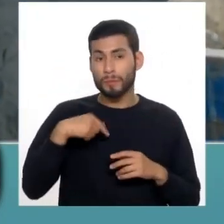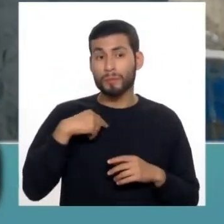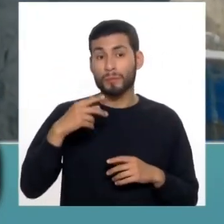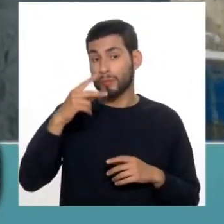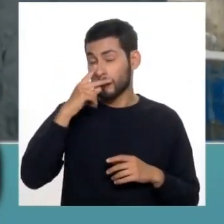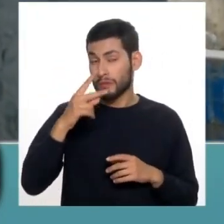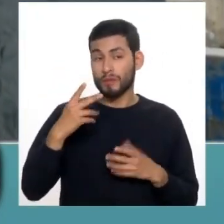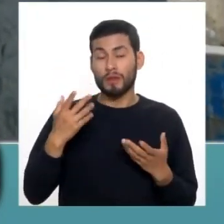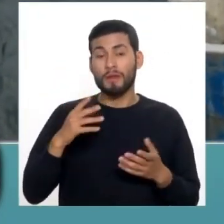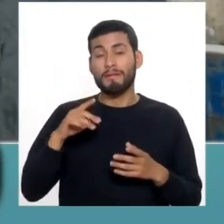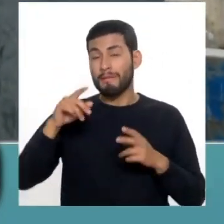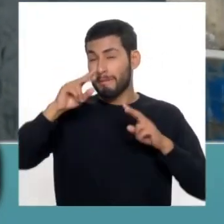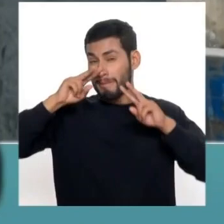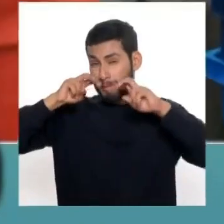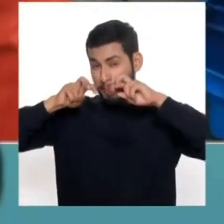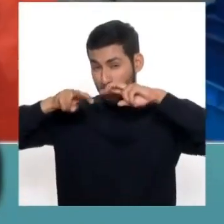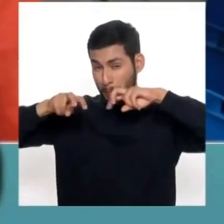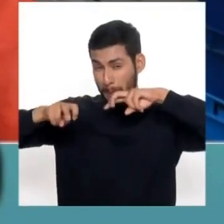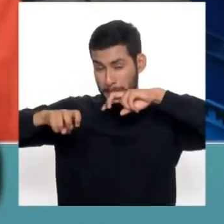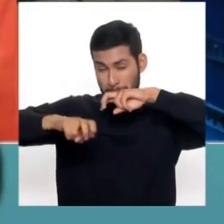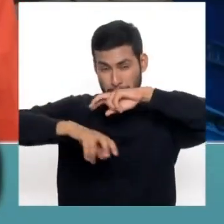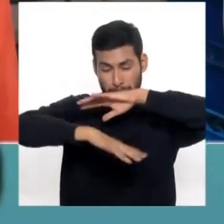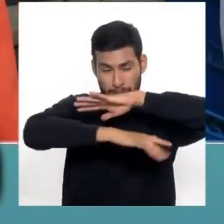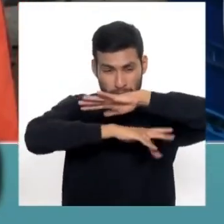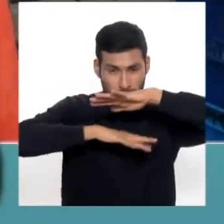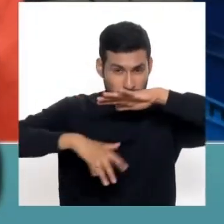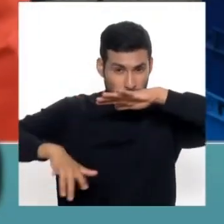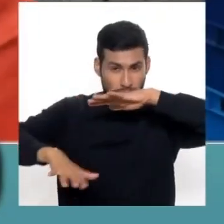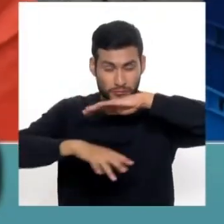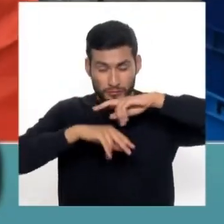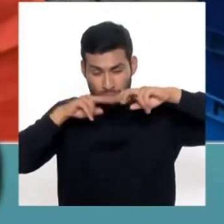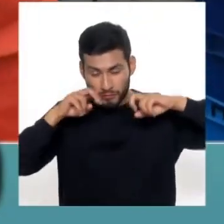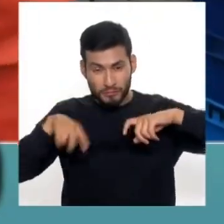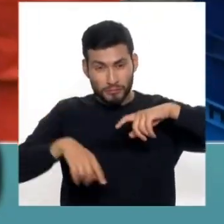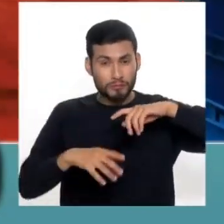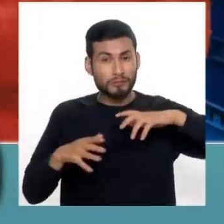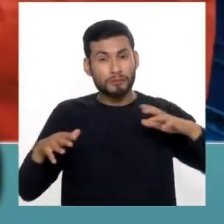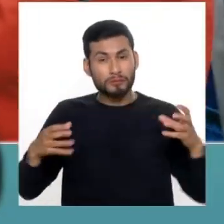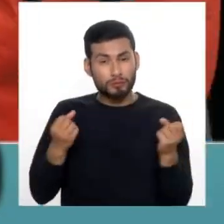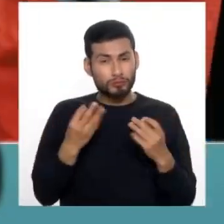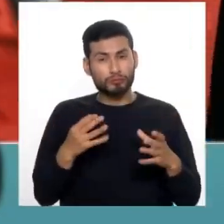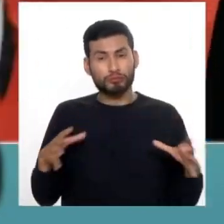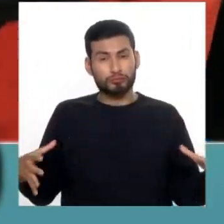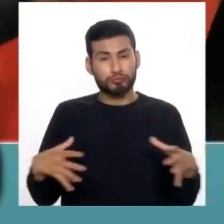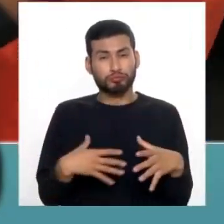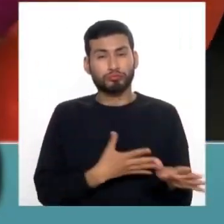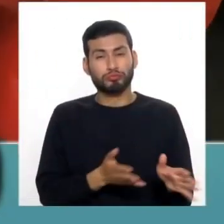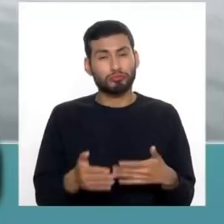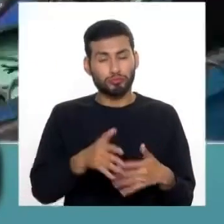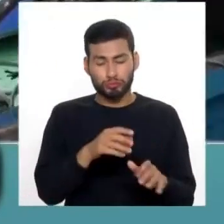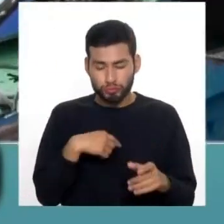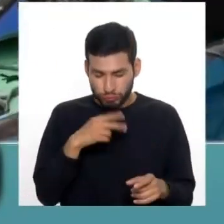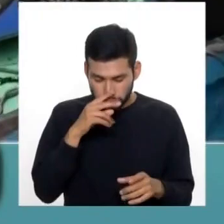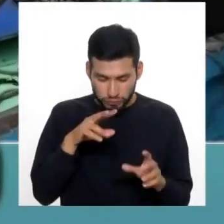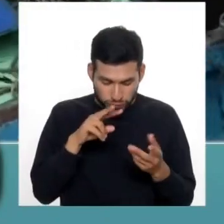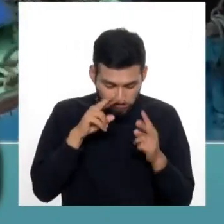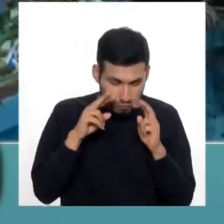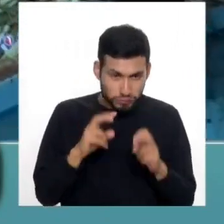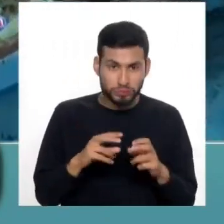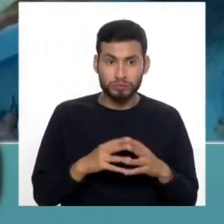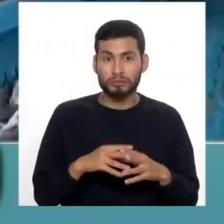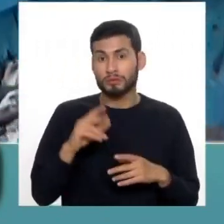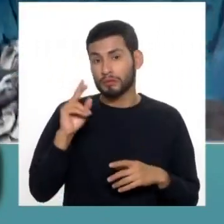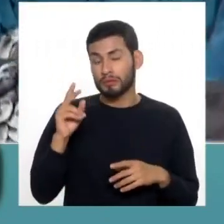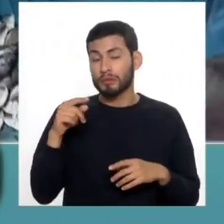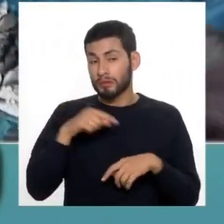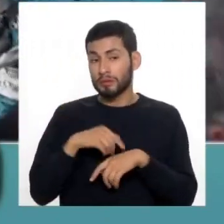tasa de explotación, se llama, ¿no? En proporción a la biomasa que se puede capturar, que tenemos que revisar, ¿no? En las